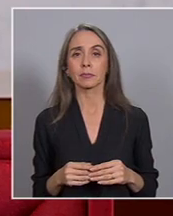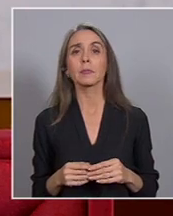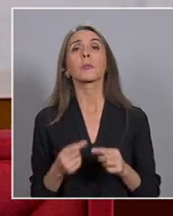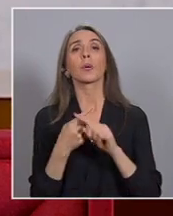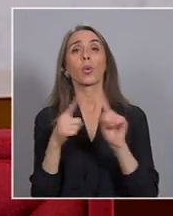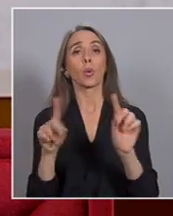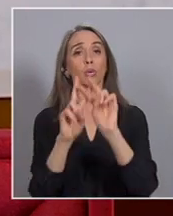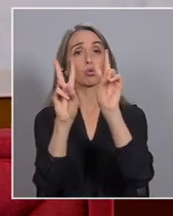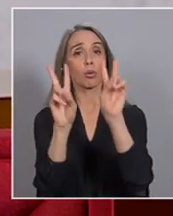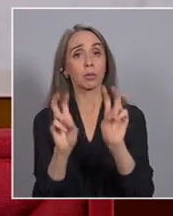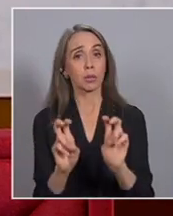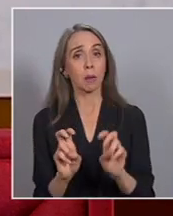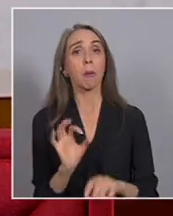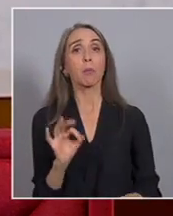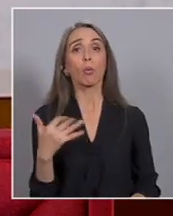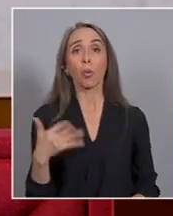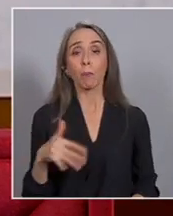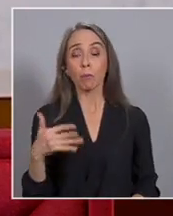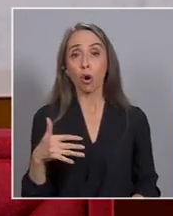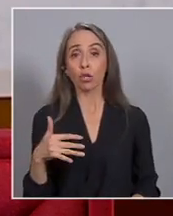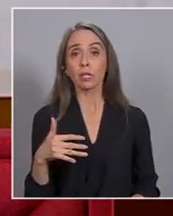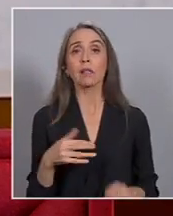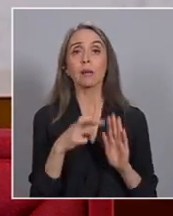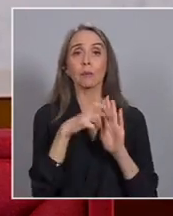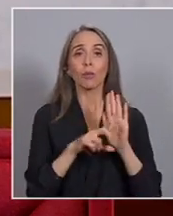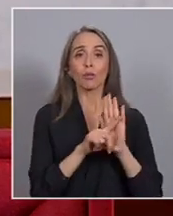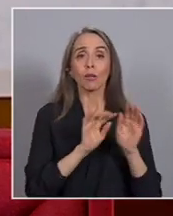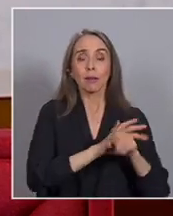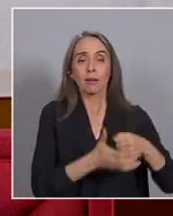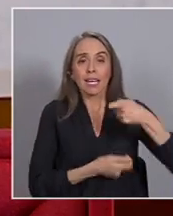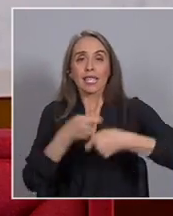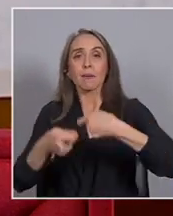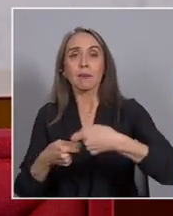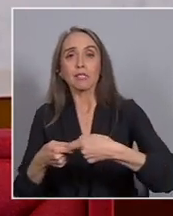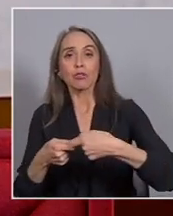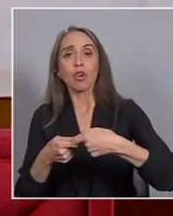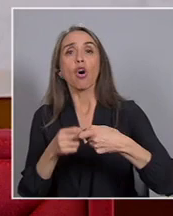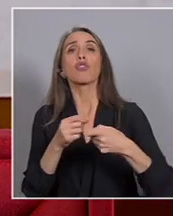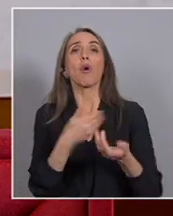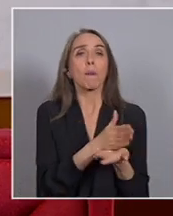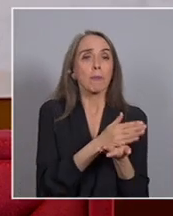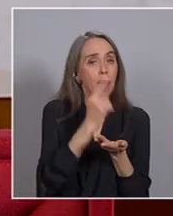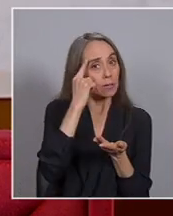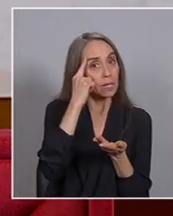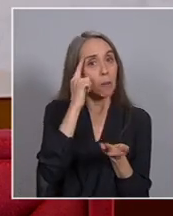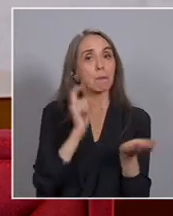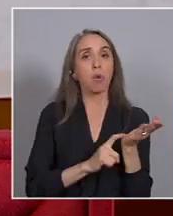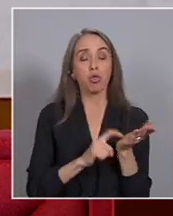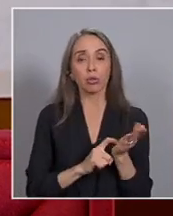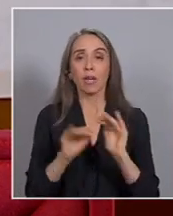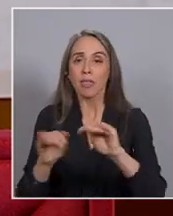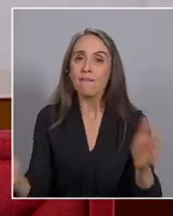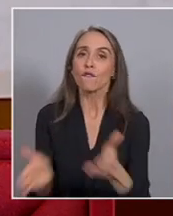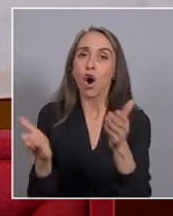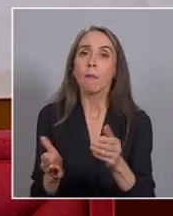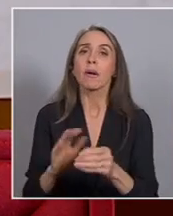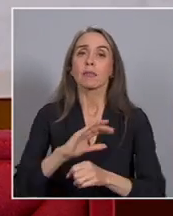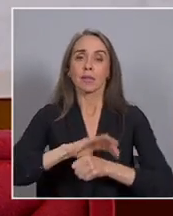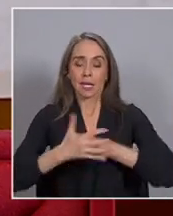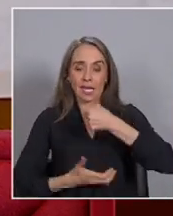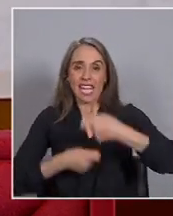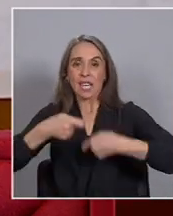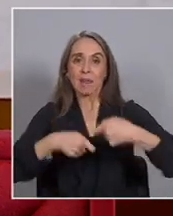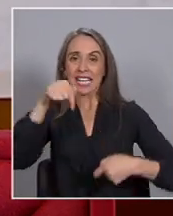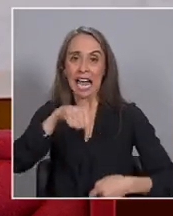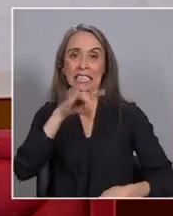Otro tema muy importante es la agenda de inversión y productividad. Tenemos que fomentar la inversión en nuestra